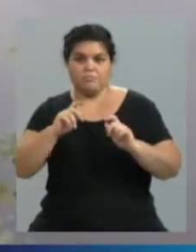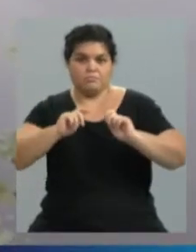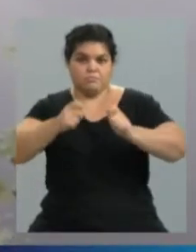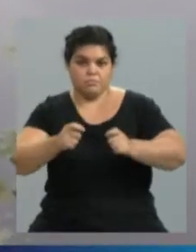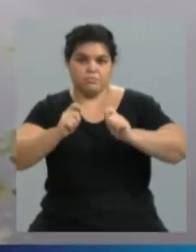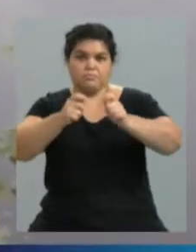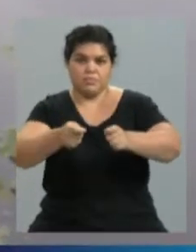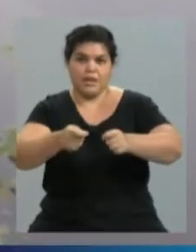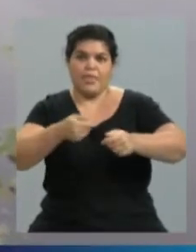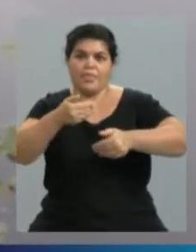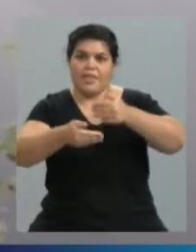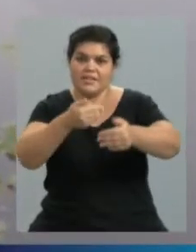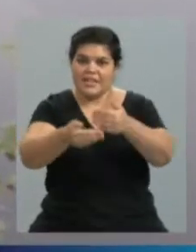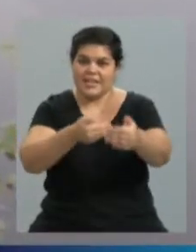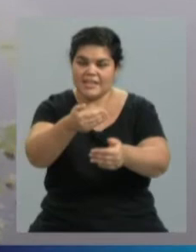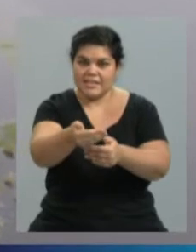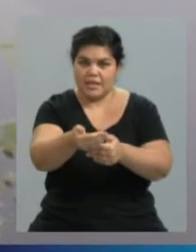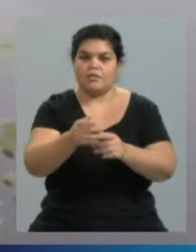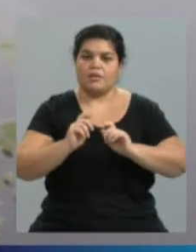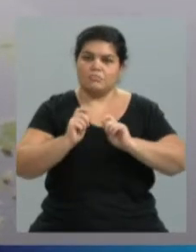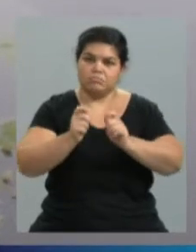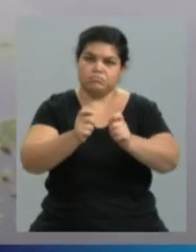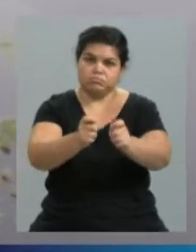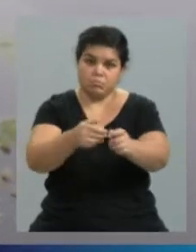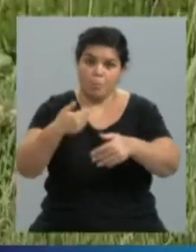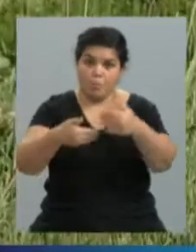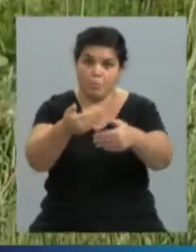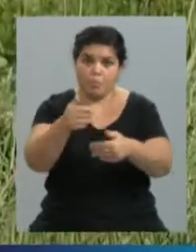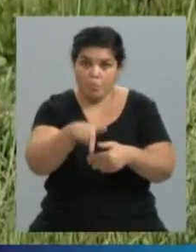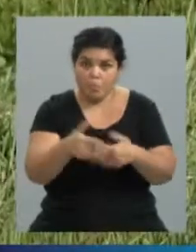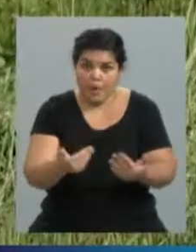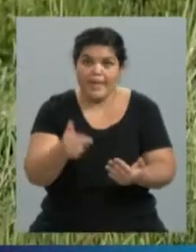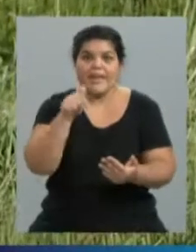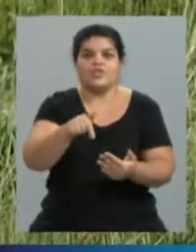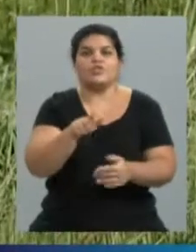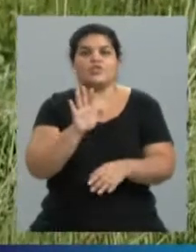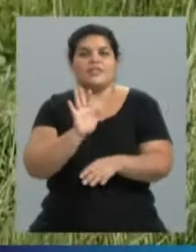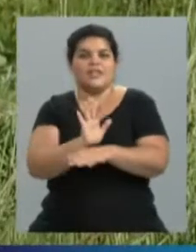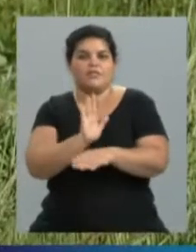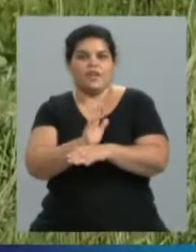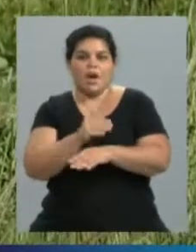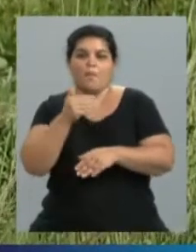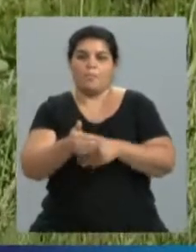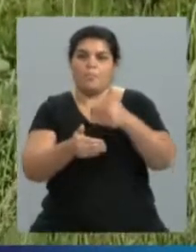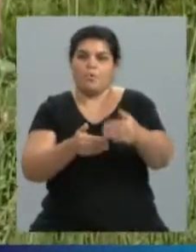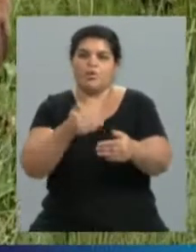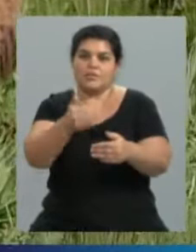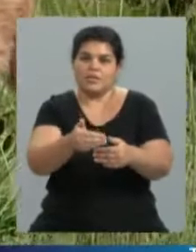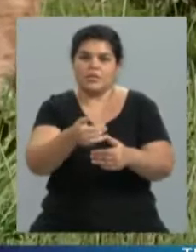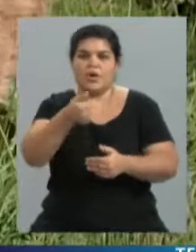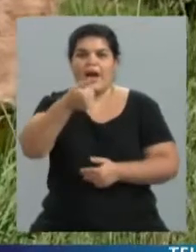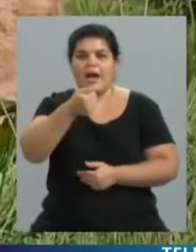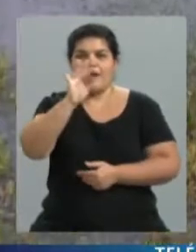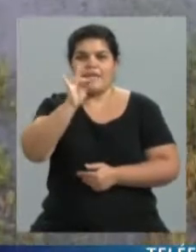a sus descendencias y esas descendencias sucesivamente, se puede hablar de un proceso adaptativo. Pero los cambios que